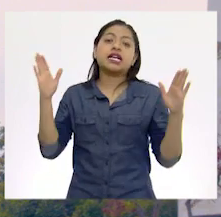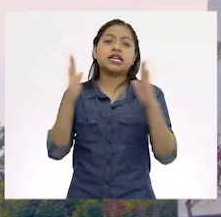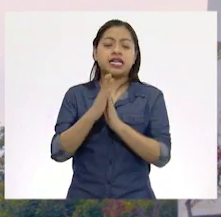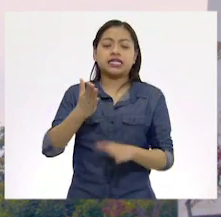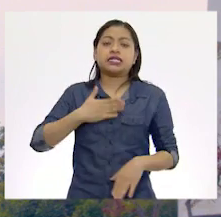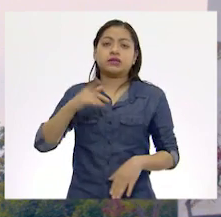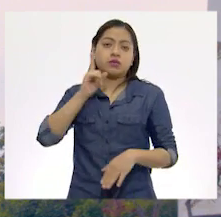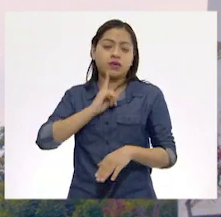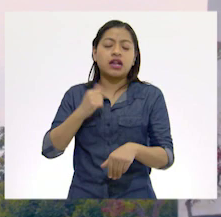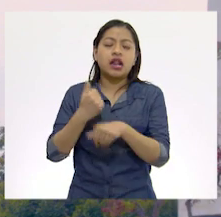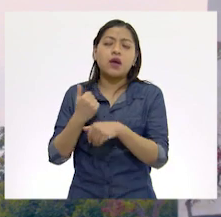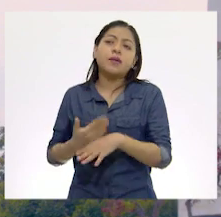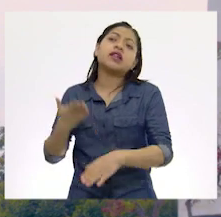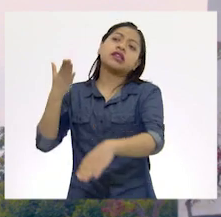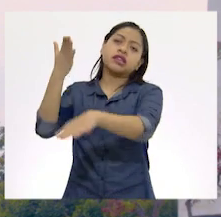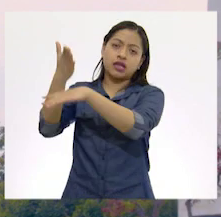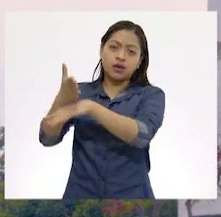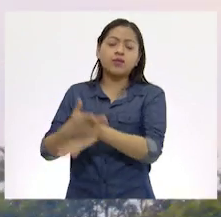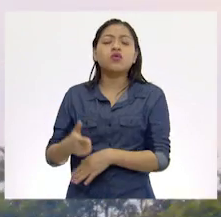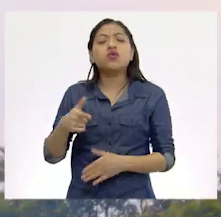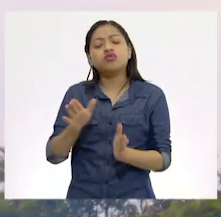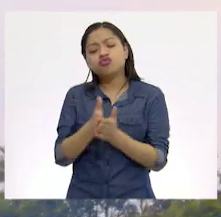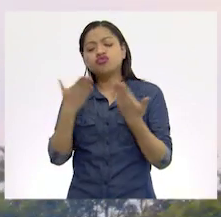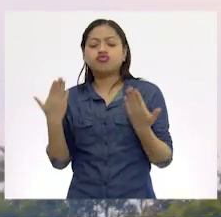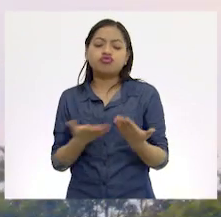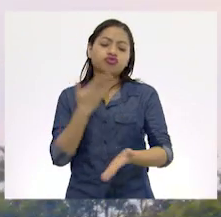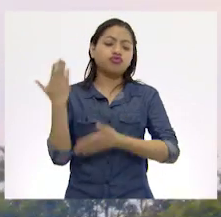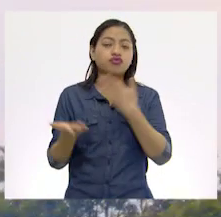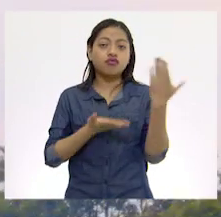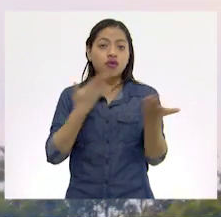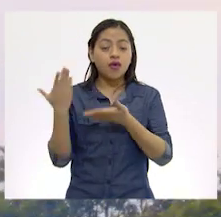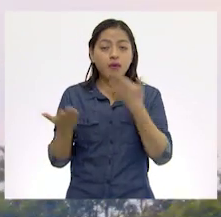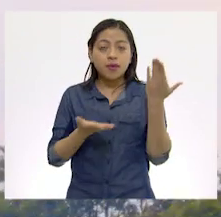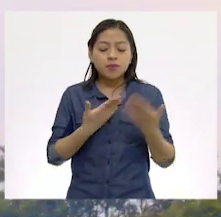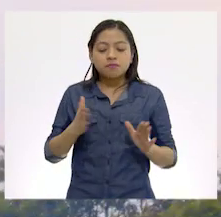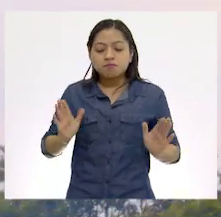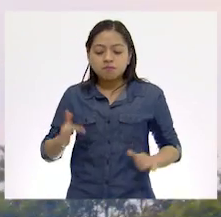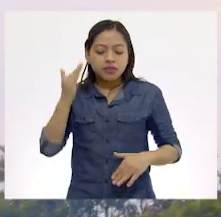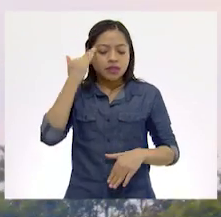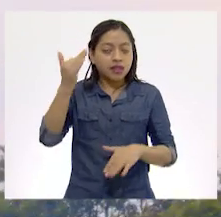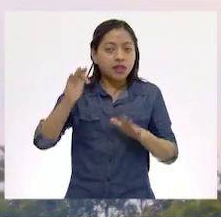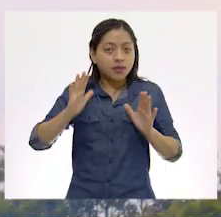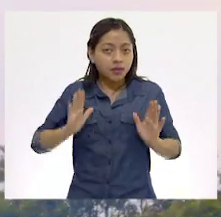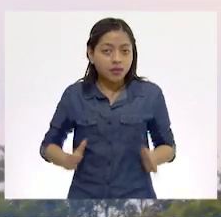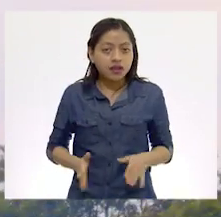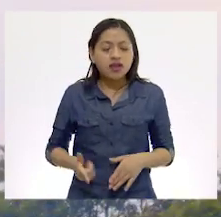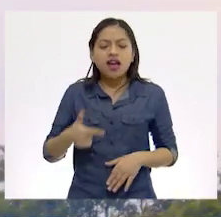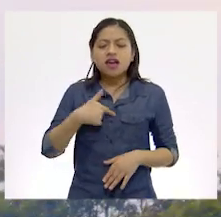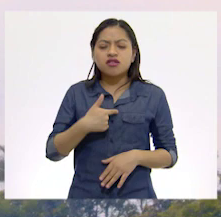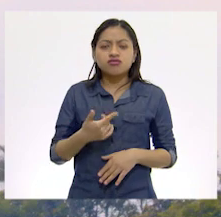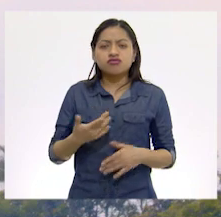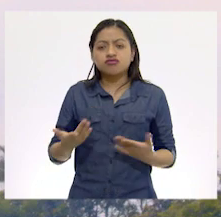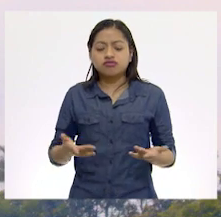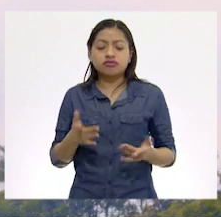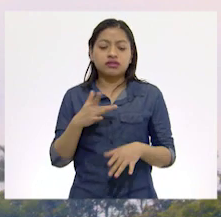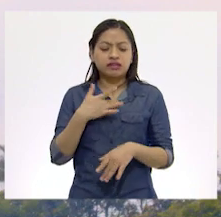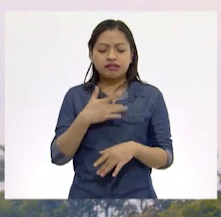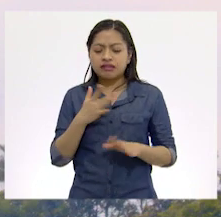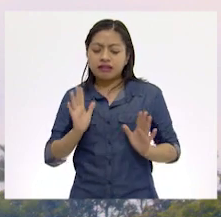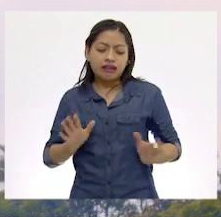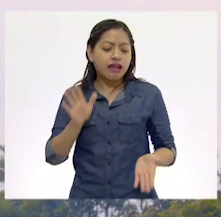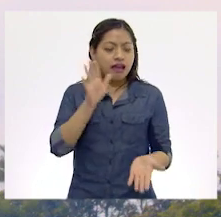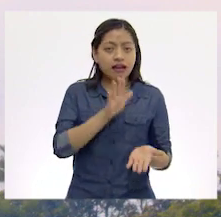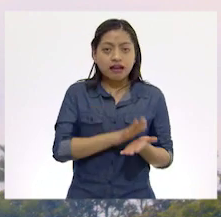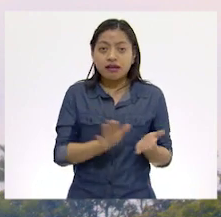saco mis libros y me pongo a estudiar. Y después de un rato, si me da hambre, pues así tengo tiempos libres.